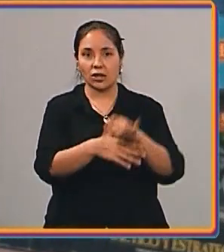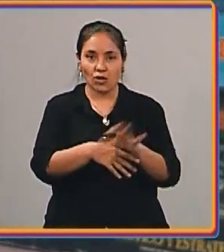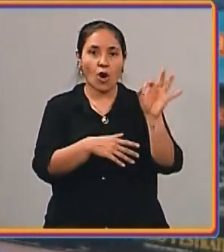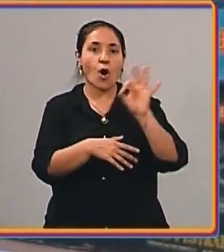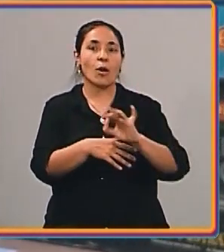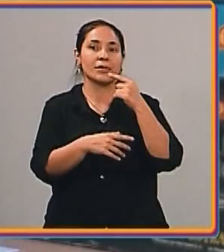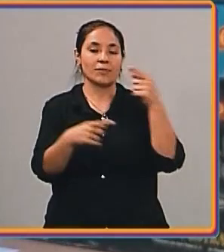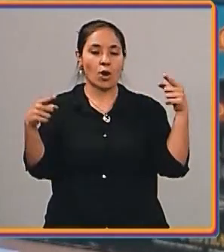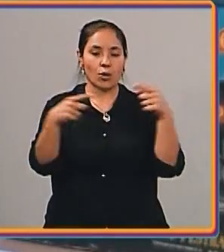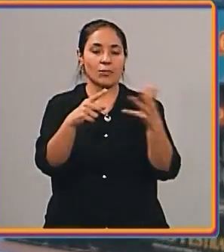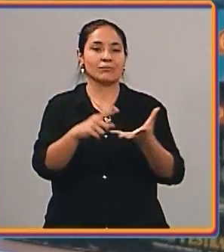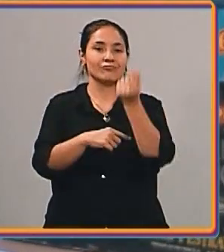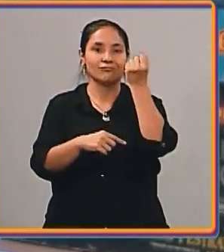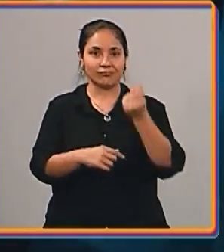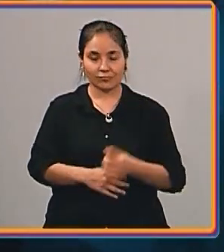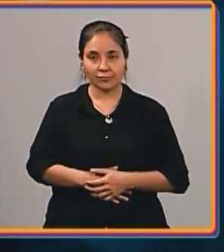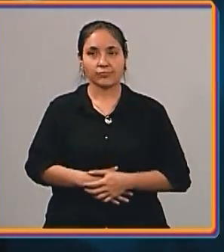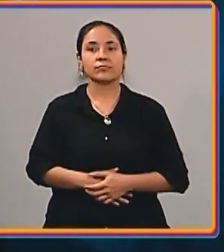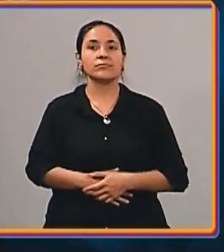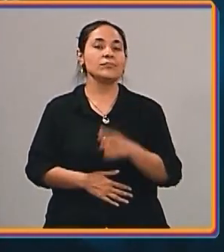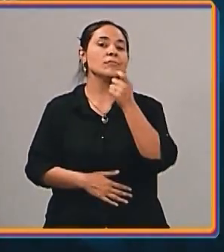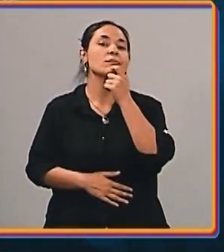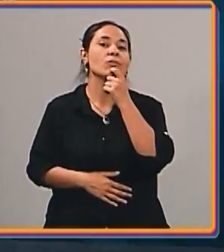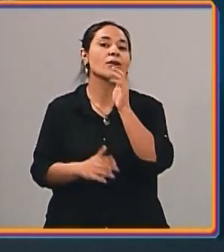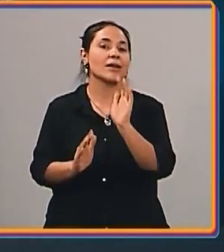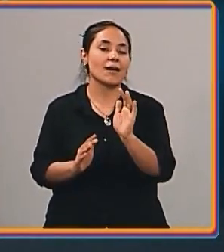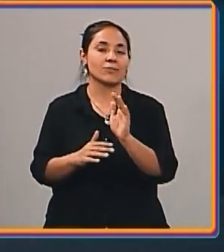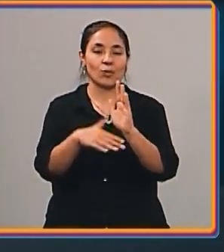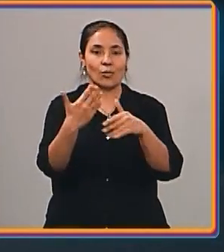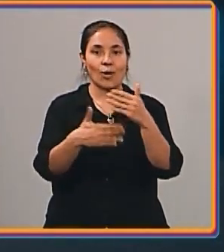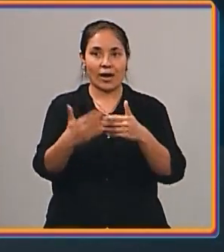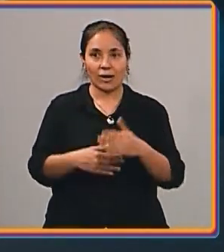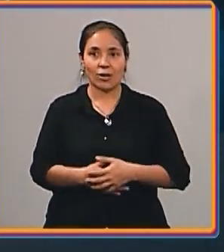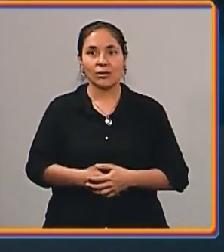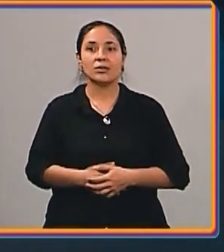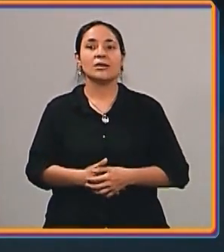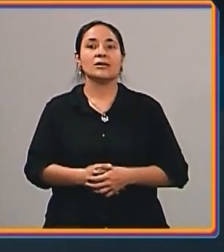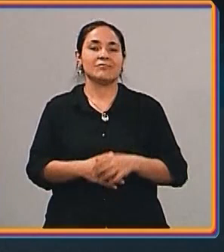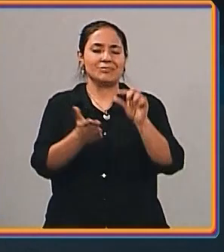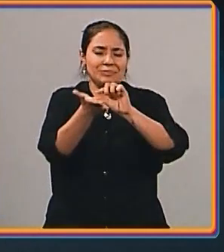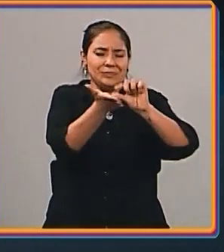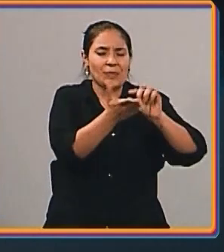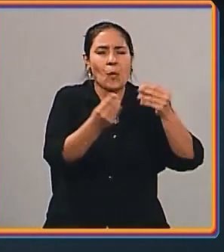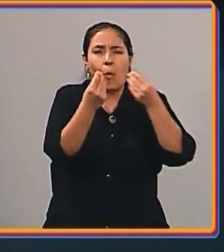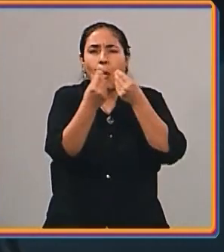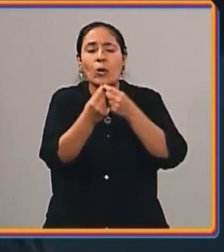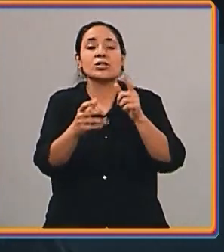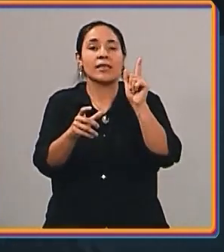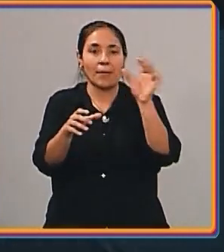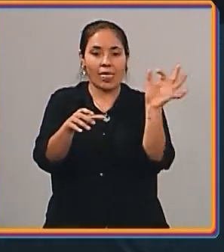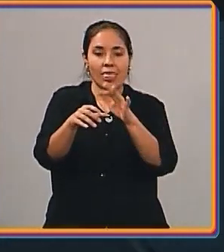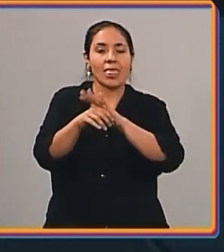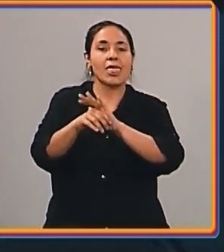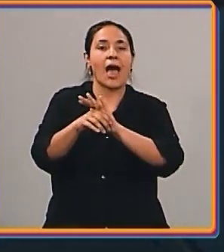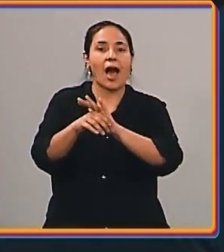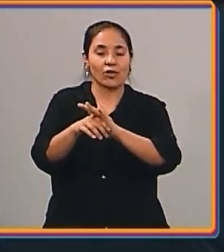la resolución de algún objetivo específico. Un ejemplo de este tipo de juegos, con muchísimas minis y muchos dados para que yo